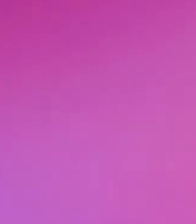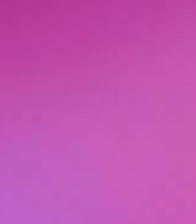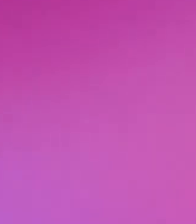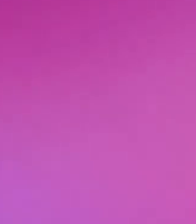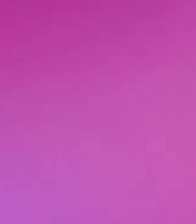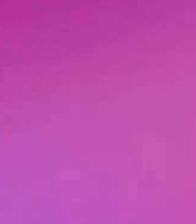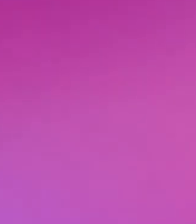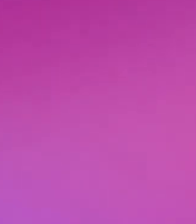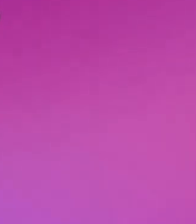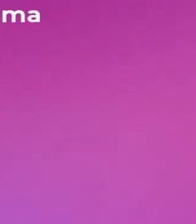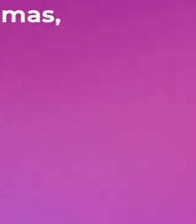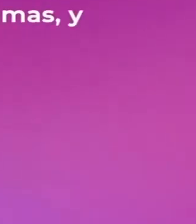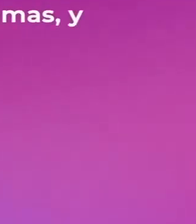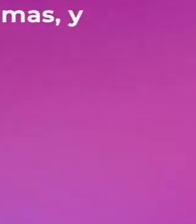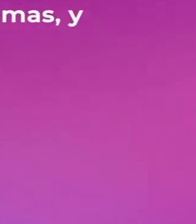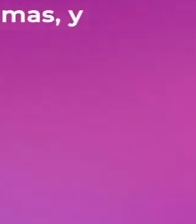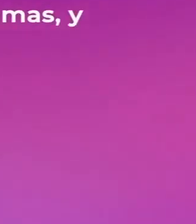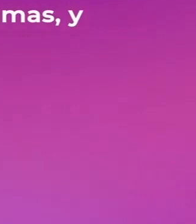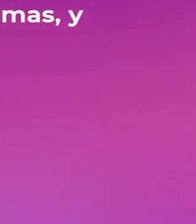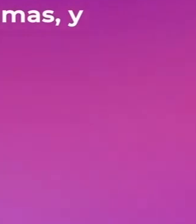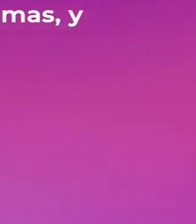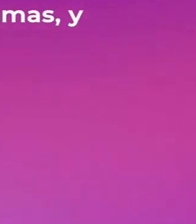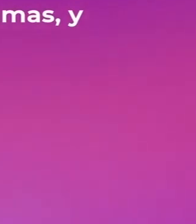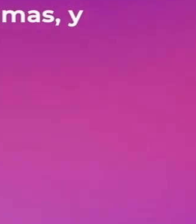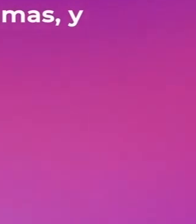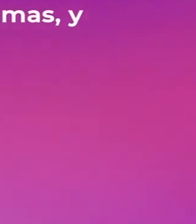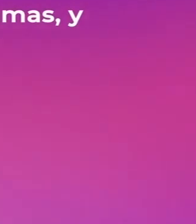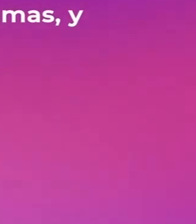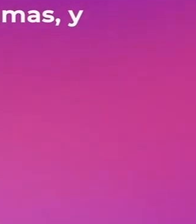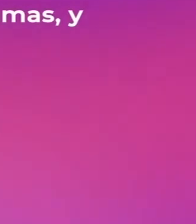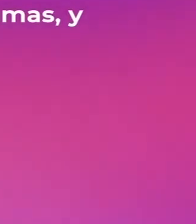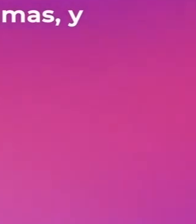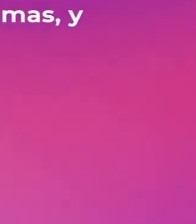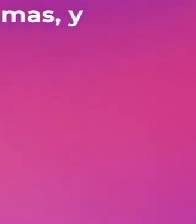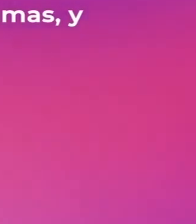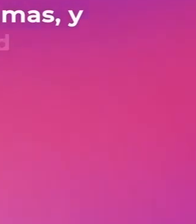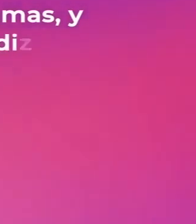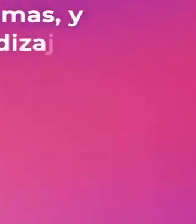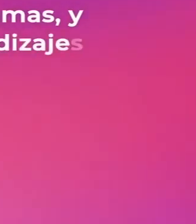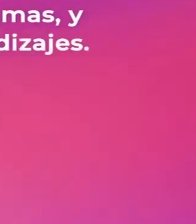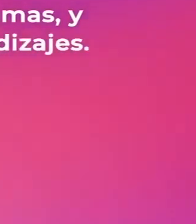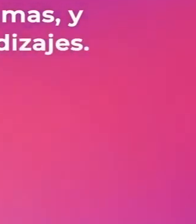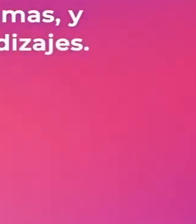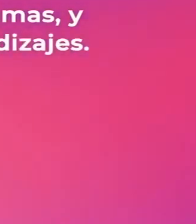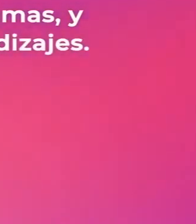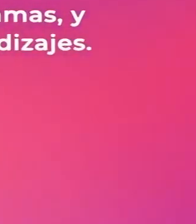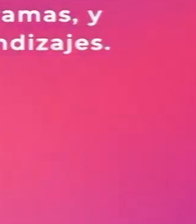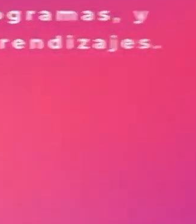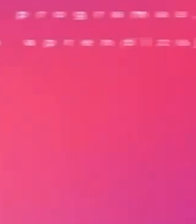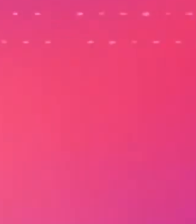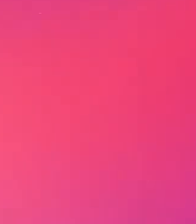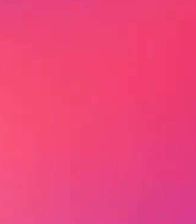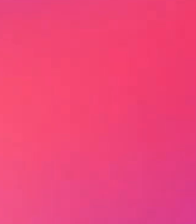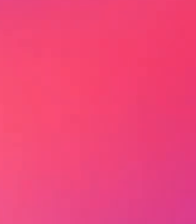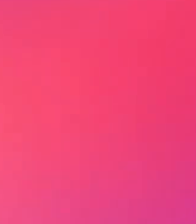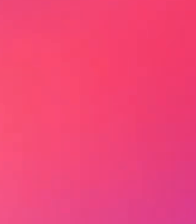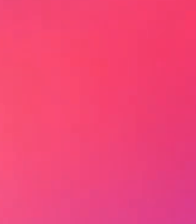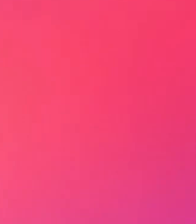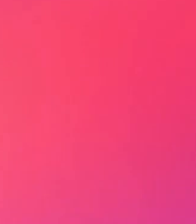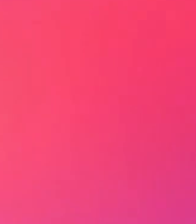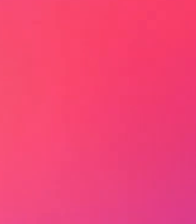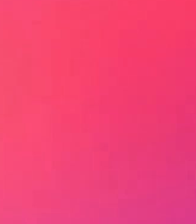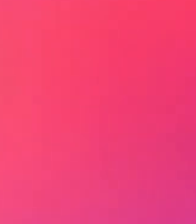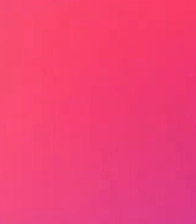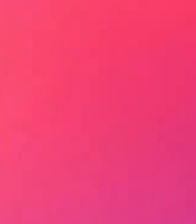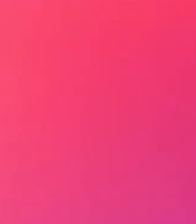aprendeencasa.cep.gov.mx, en donde podrás ver nuevamente los videos de los programas y además encontrarás actividades para fortalecer tus